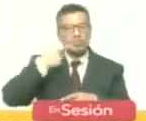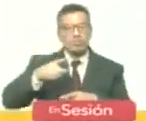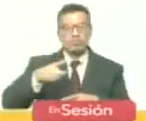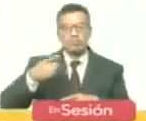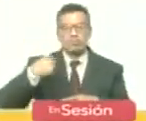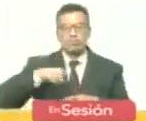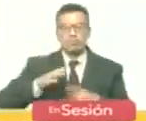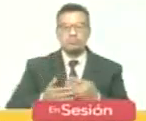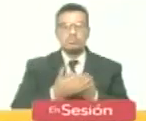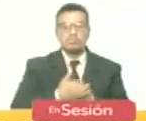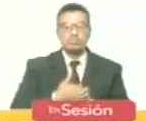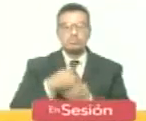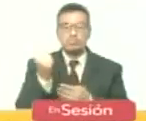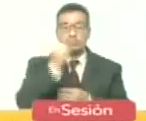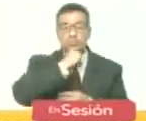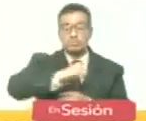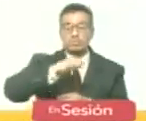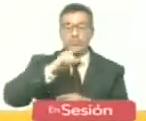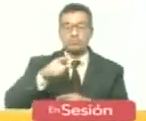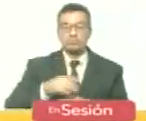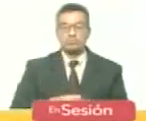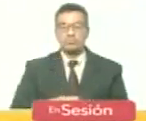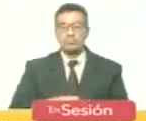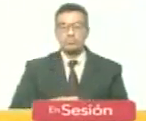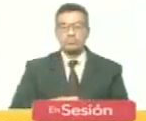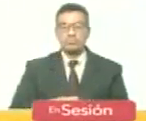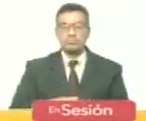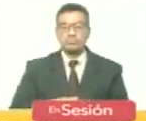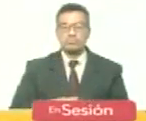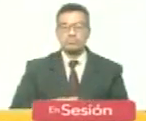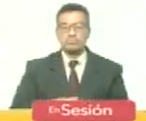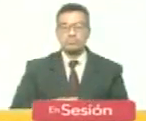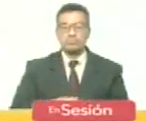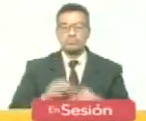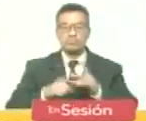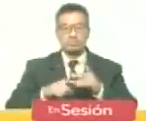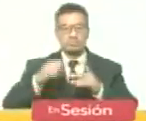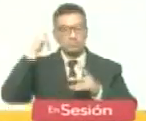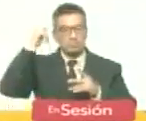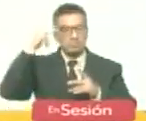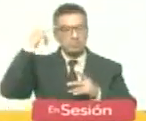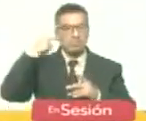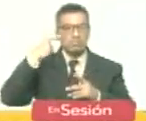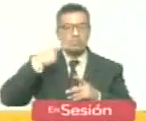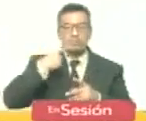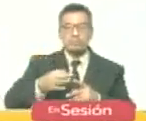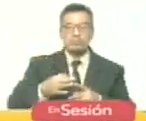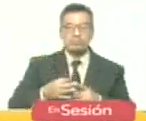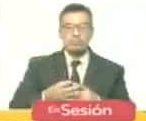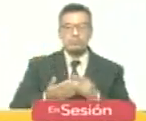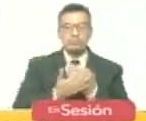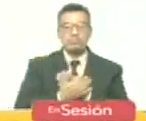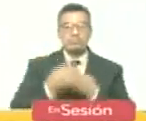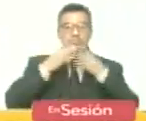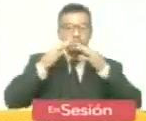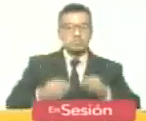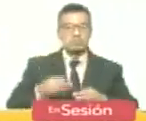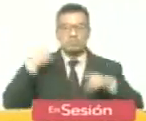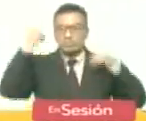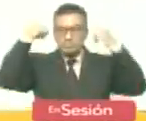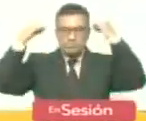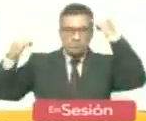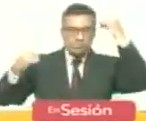eximen de un acto criminal son la psicosis. Es decir, el extrañamiento de la realidad, la alucinación y